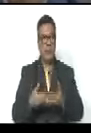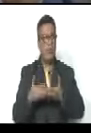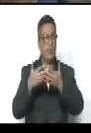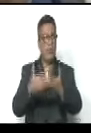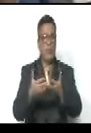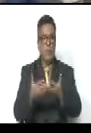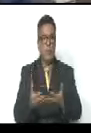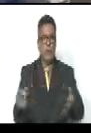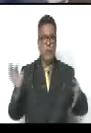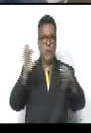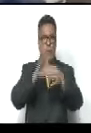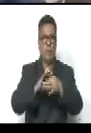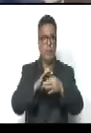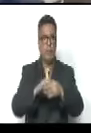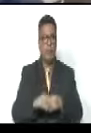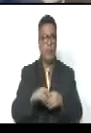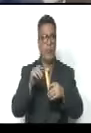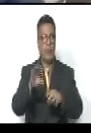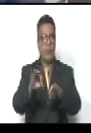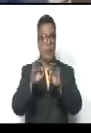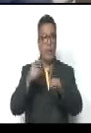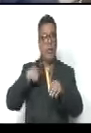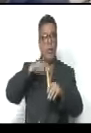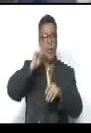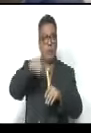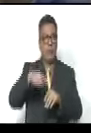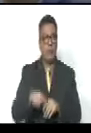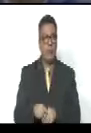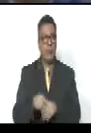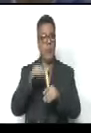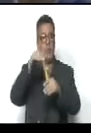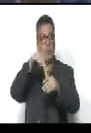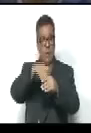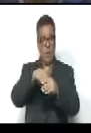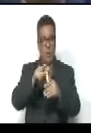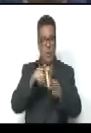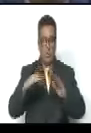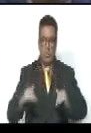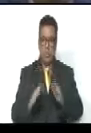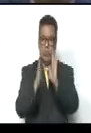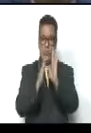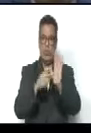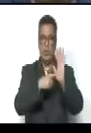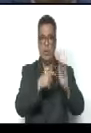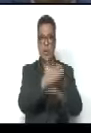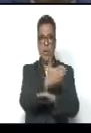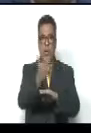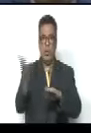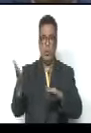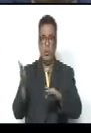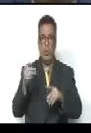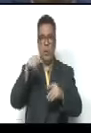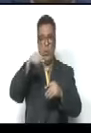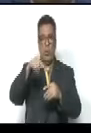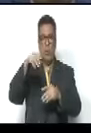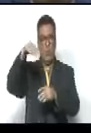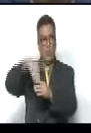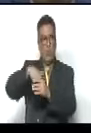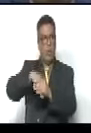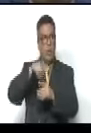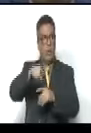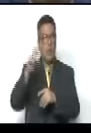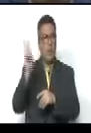para unificar y tener también un candidato para enfrentarlo al candidato de ustedes por la vía del voto. Y